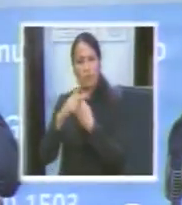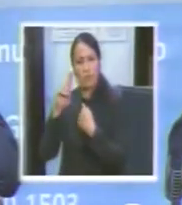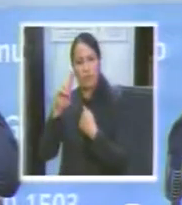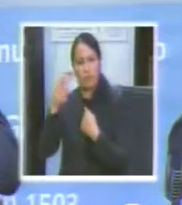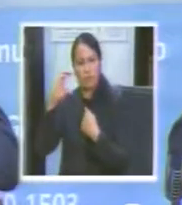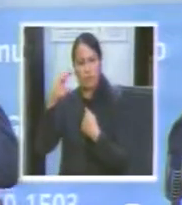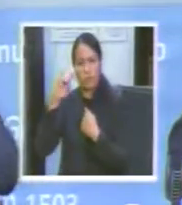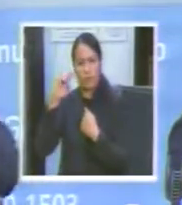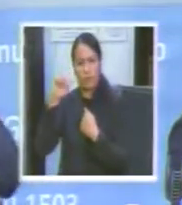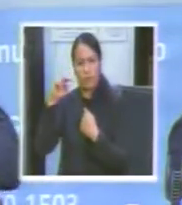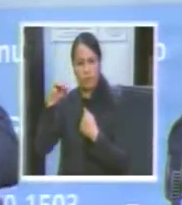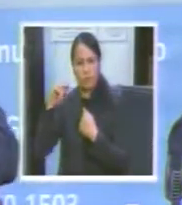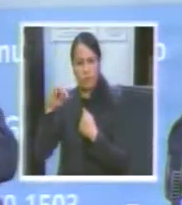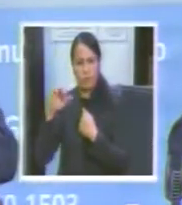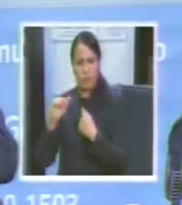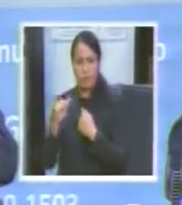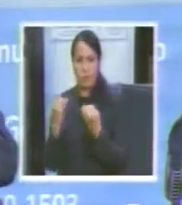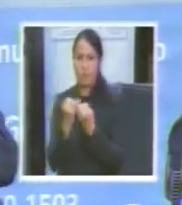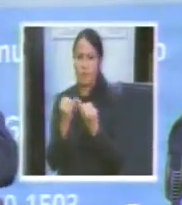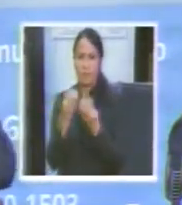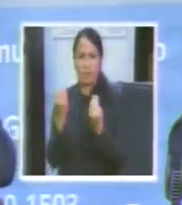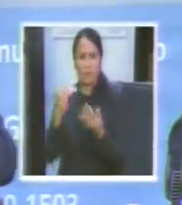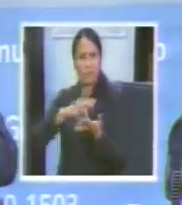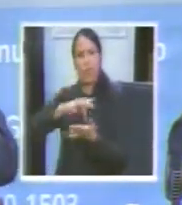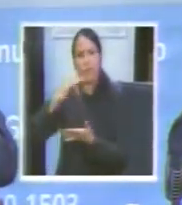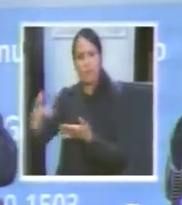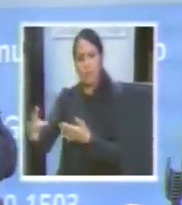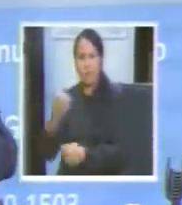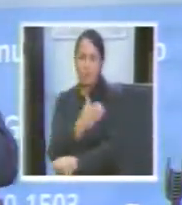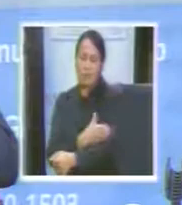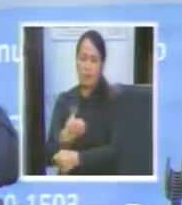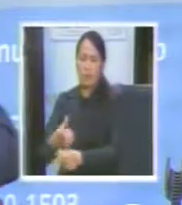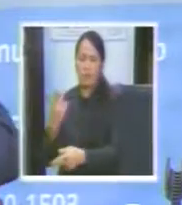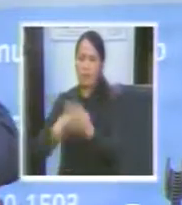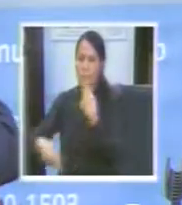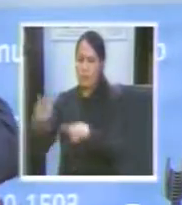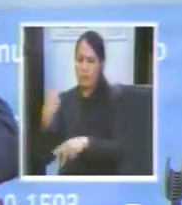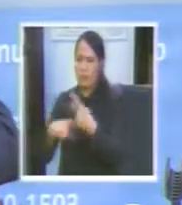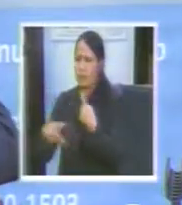Rustan Spirin. Muchísimas gracias por acompañarnos esta tarde.